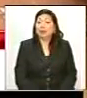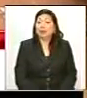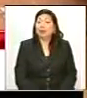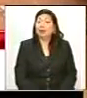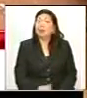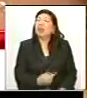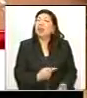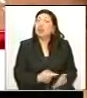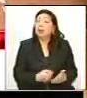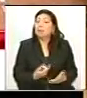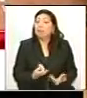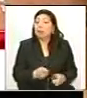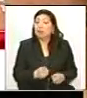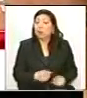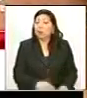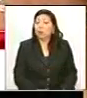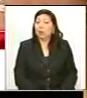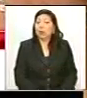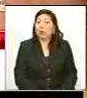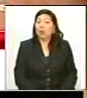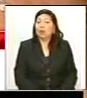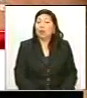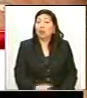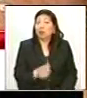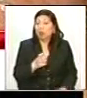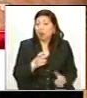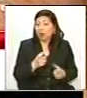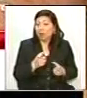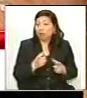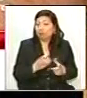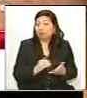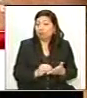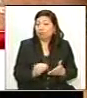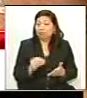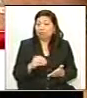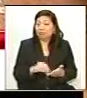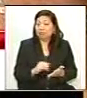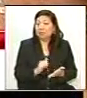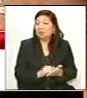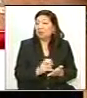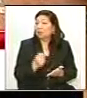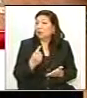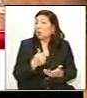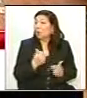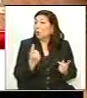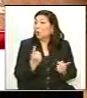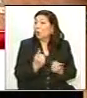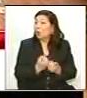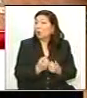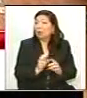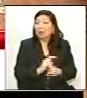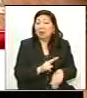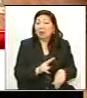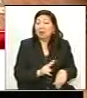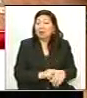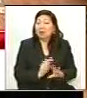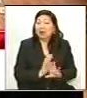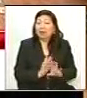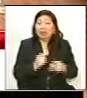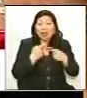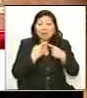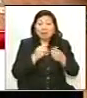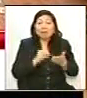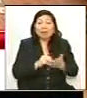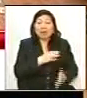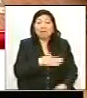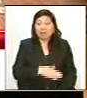Contralor, ¿qué es lo que pasa cuando la Contraloría hace un control concurrente y no encuentra ninguna anomalía y hace informes